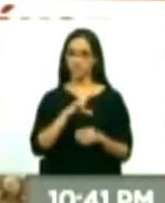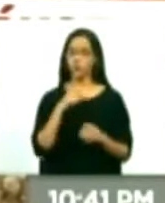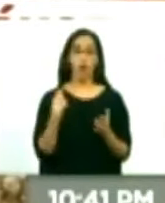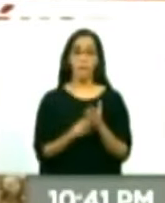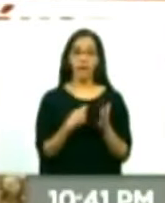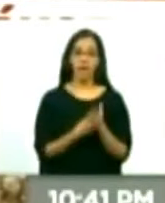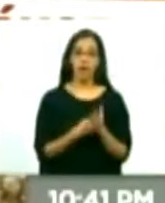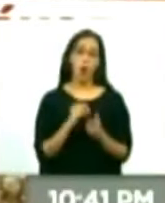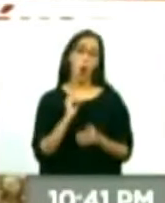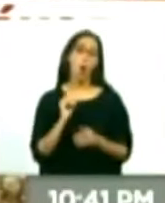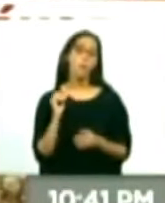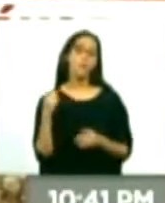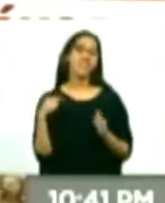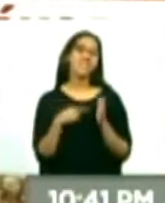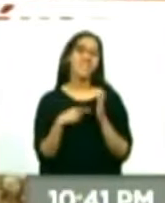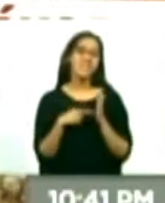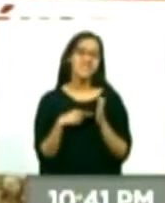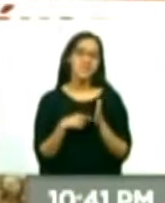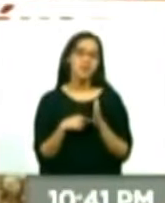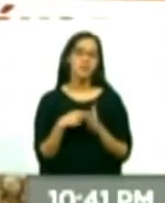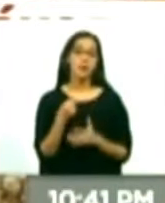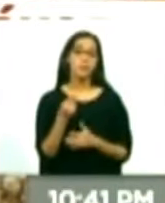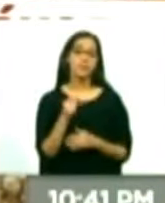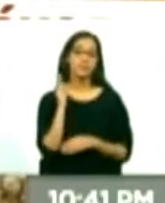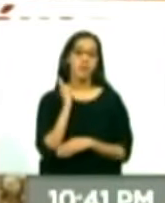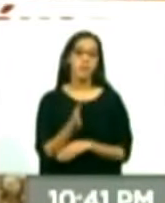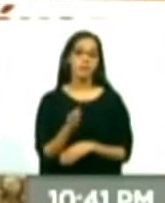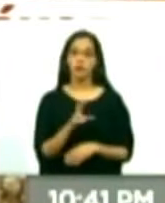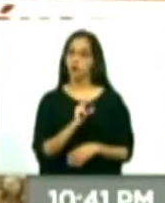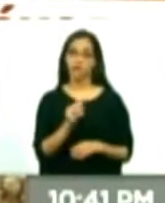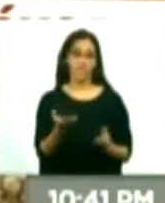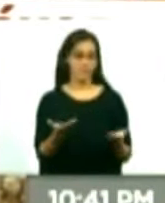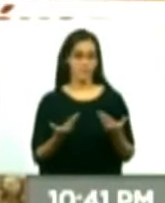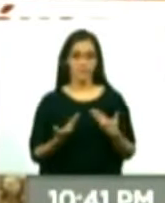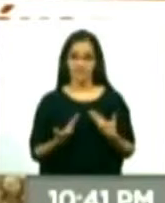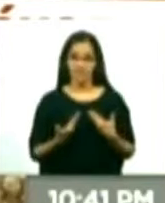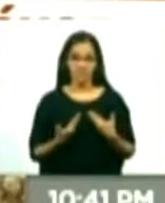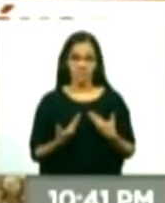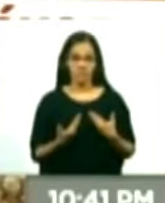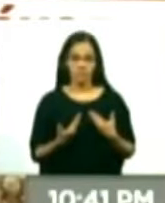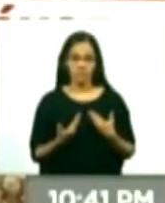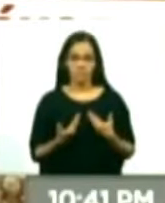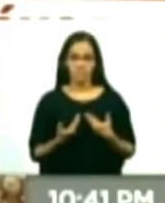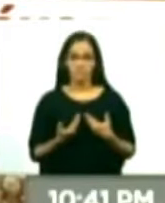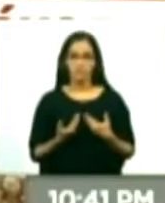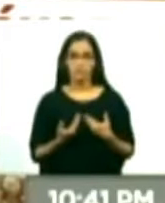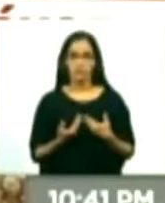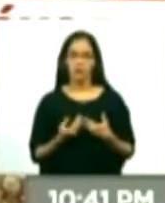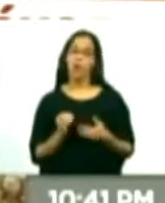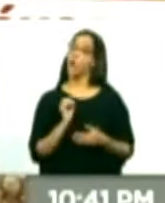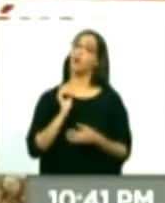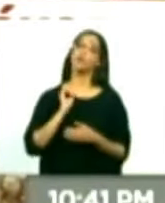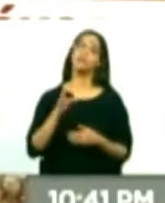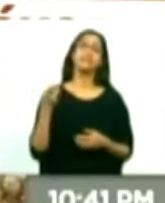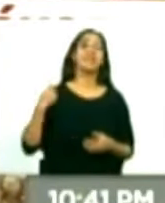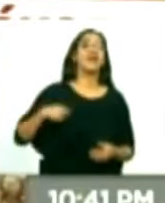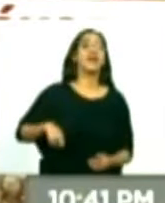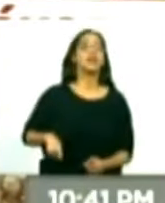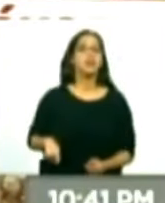que pagar una plata de la demanda y no se la quieren enviar? ¿O si se la enviaron se la agarró?